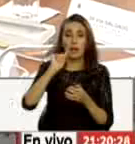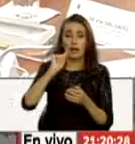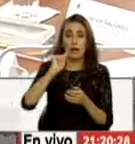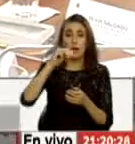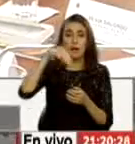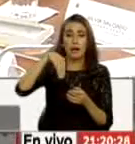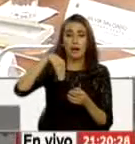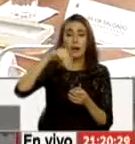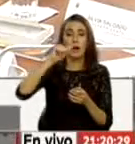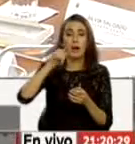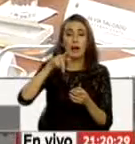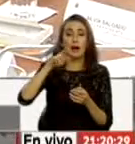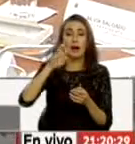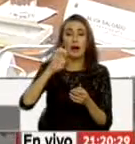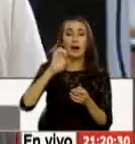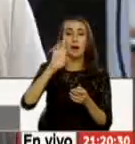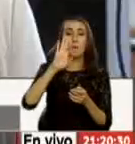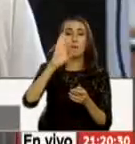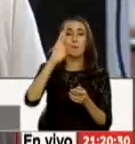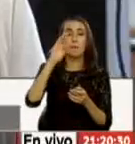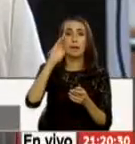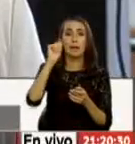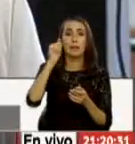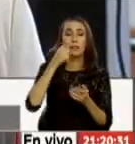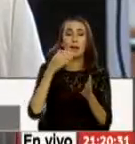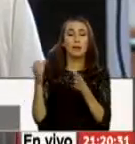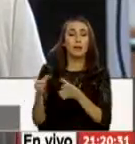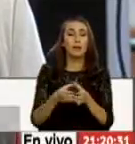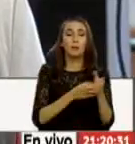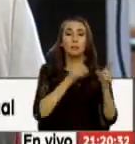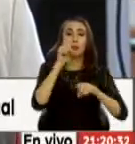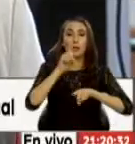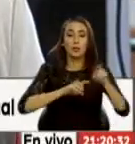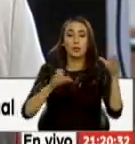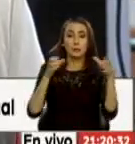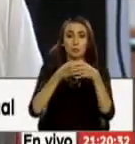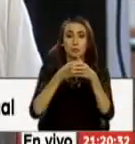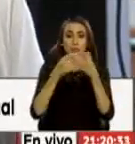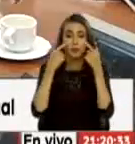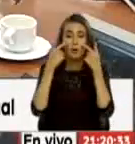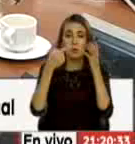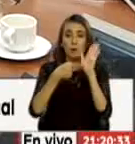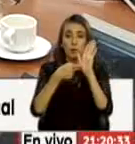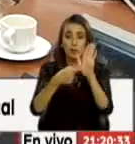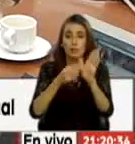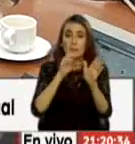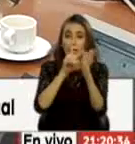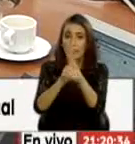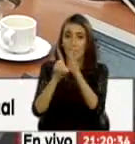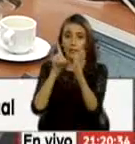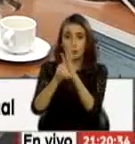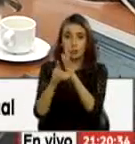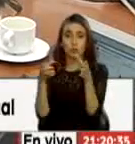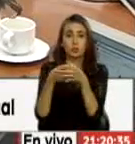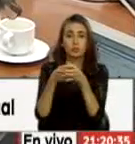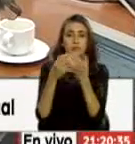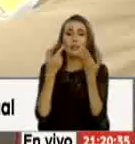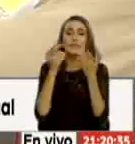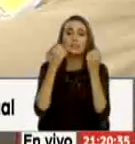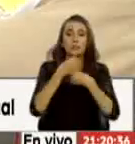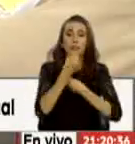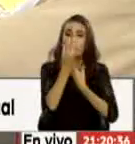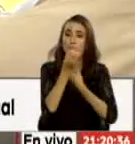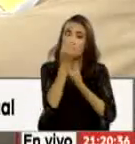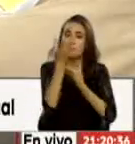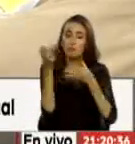una explicación detallada. Silvia Salgado, titular de la sala ocasional encargada de dar seguimiento a las denuncias de abuso sexual, dio detalles